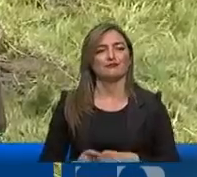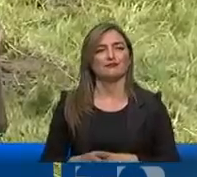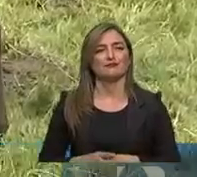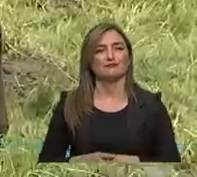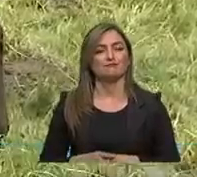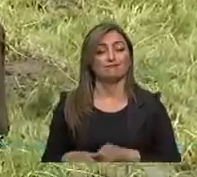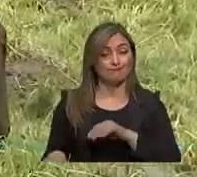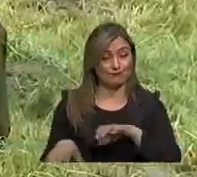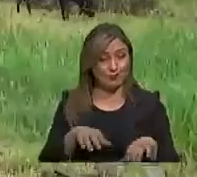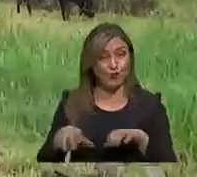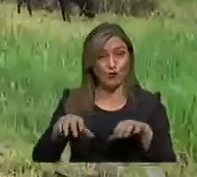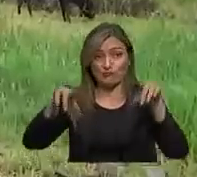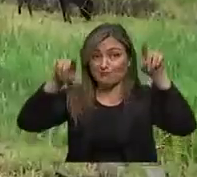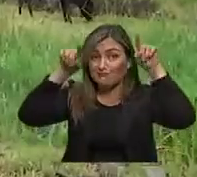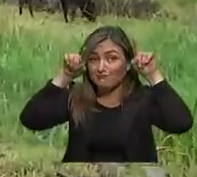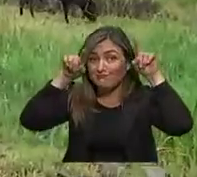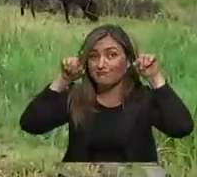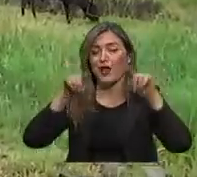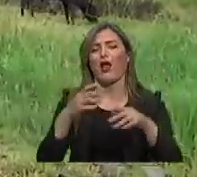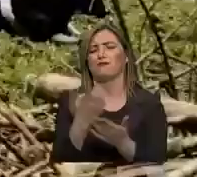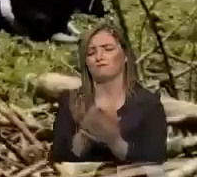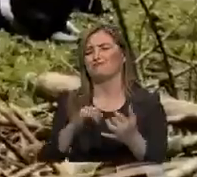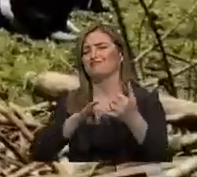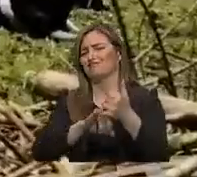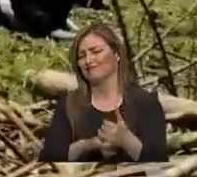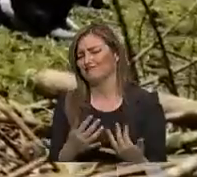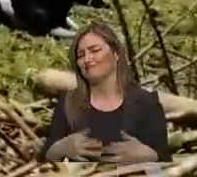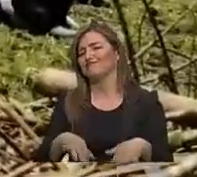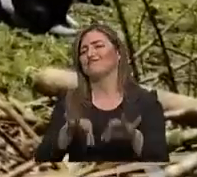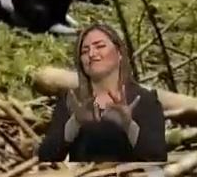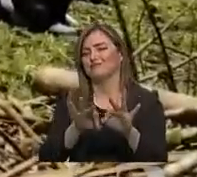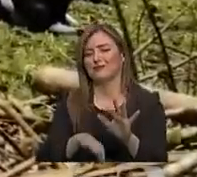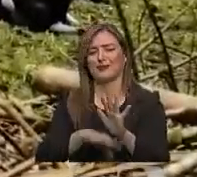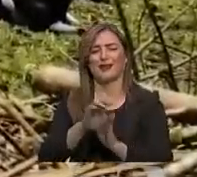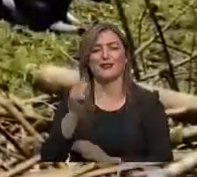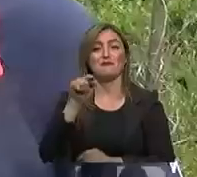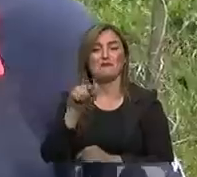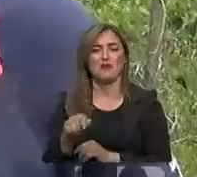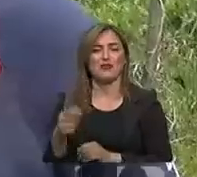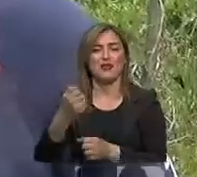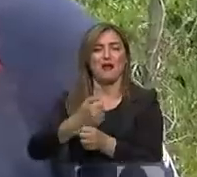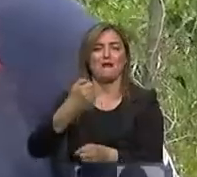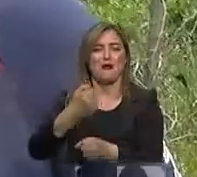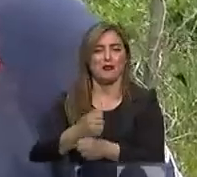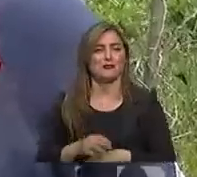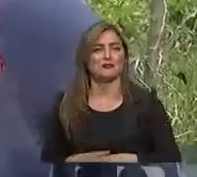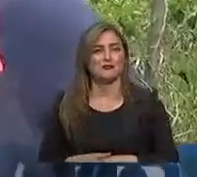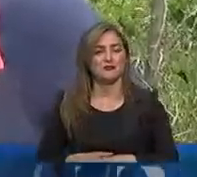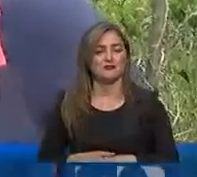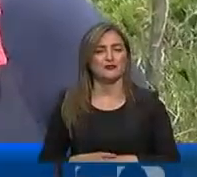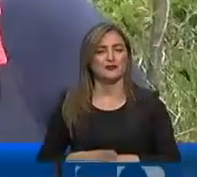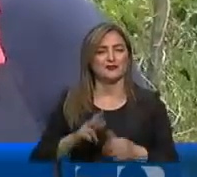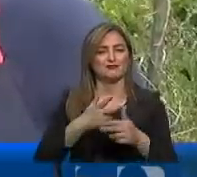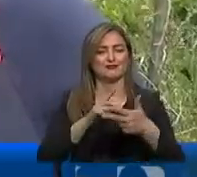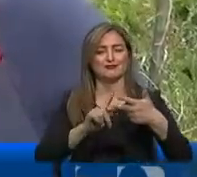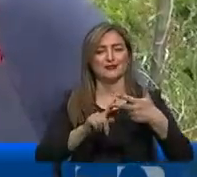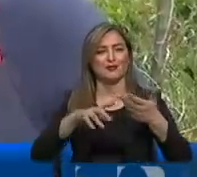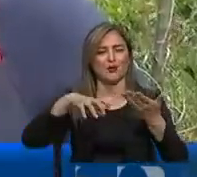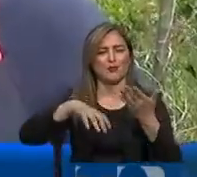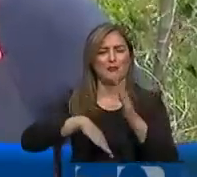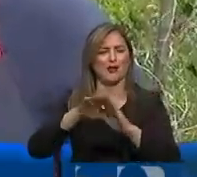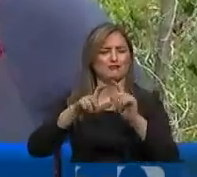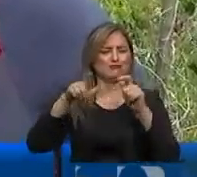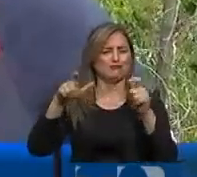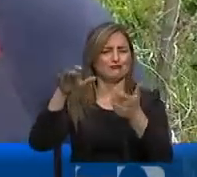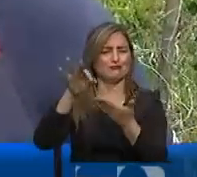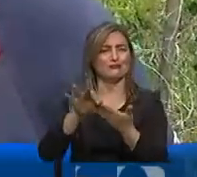Pero la actividad ganadera también sostiene la economía y genera más de 10.000 empleos. Somos la tercera parroquia más grande del cantón y